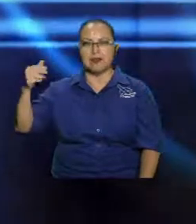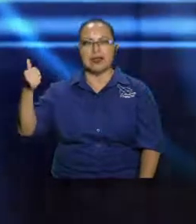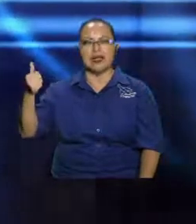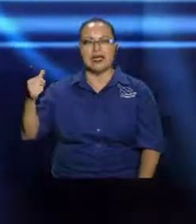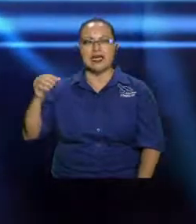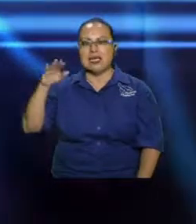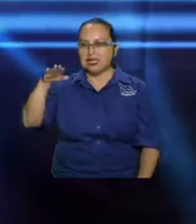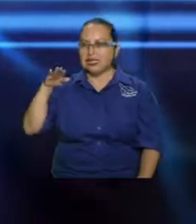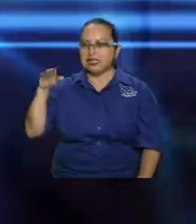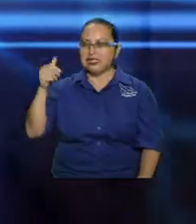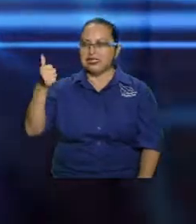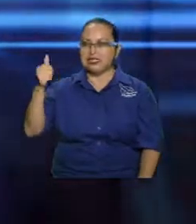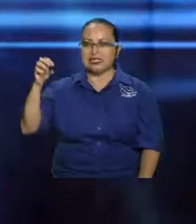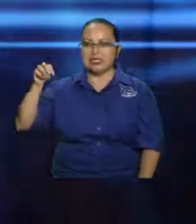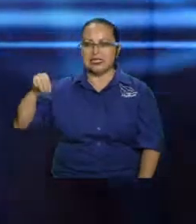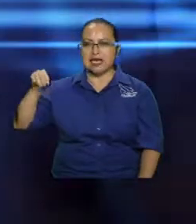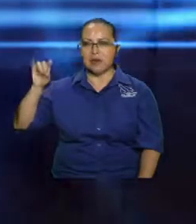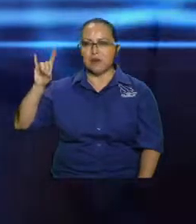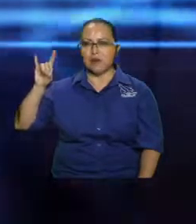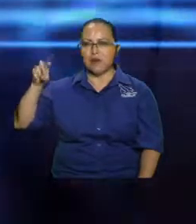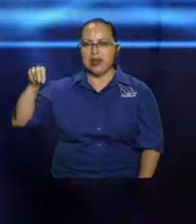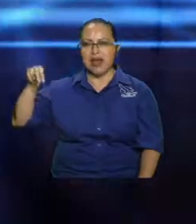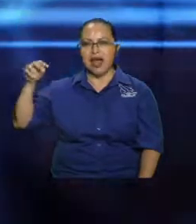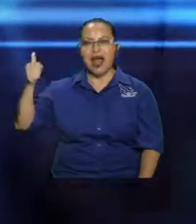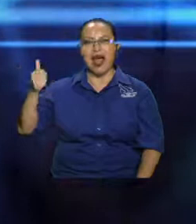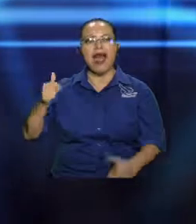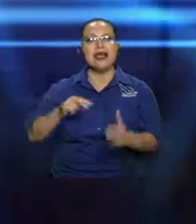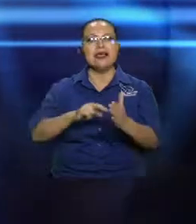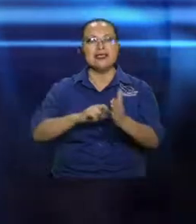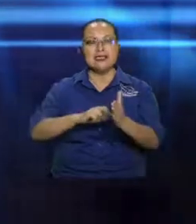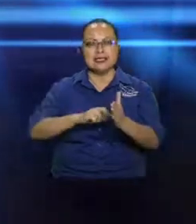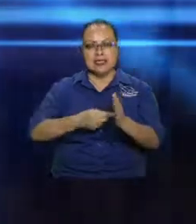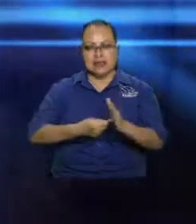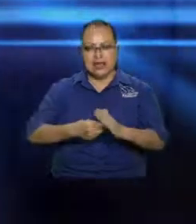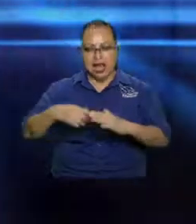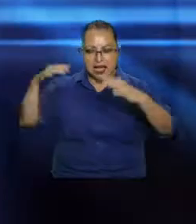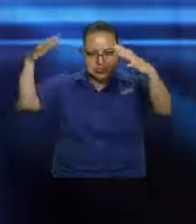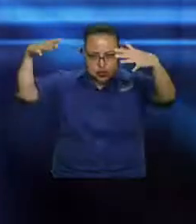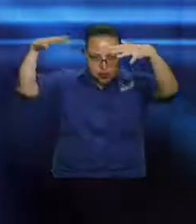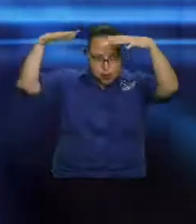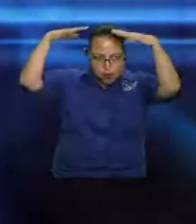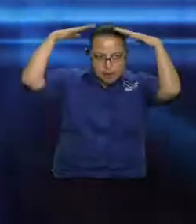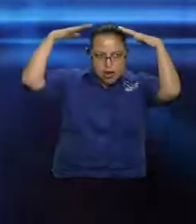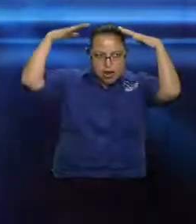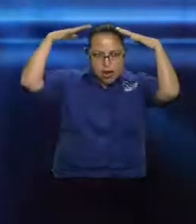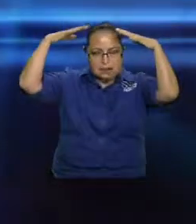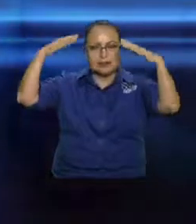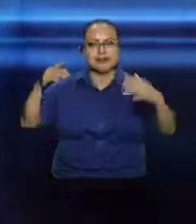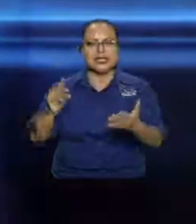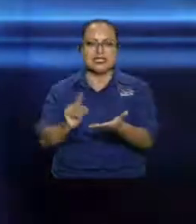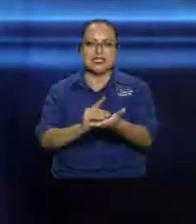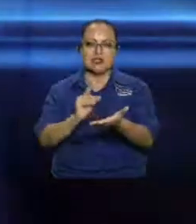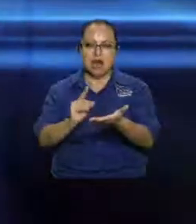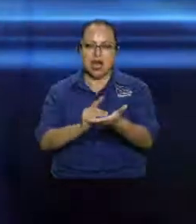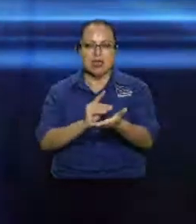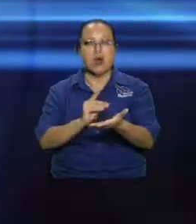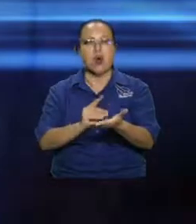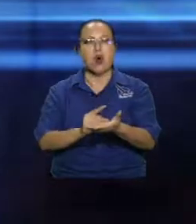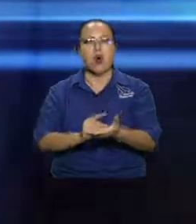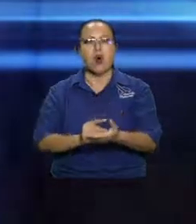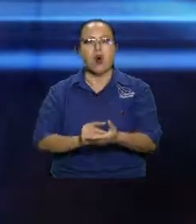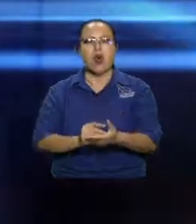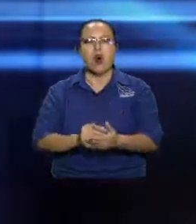Y Samuna quiere decir sombra y tiene otros 2 significados. Esto es todo según el diccionario